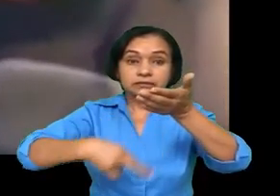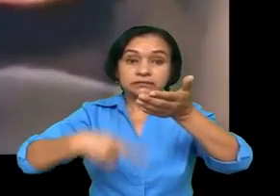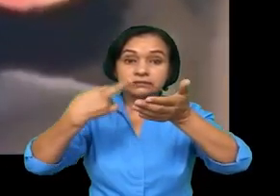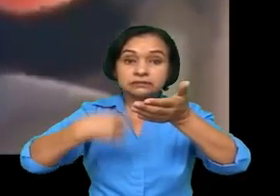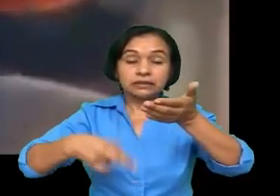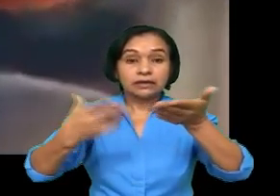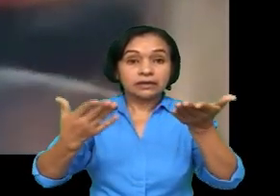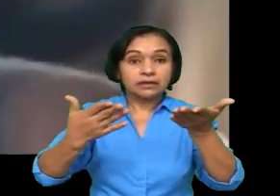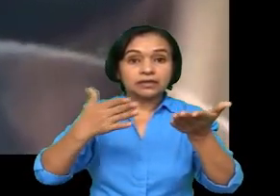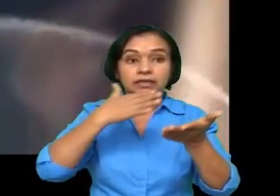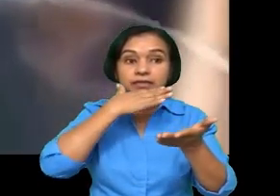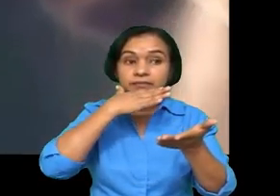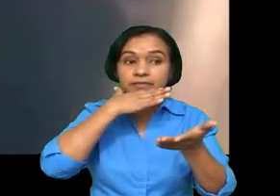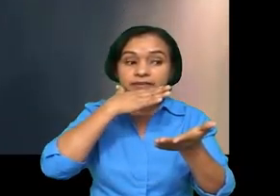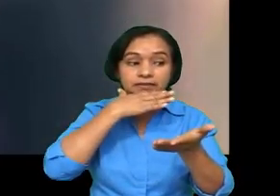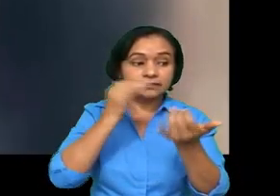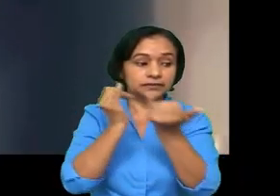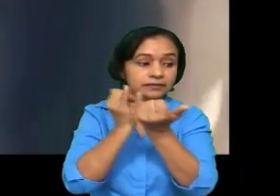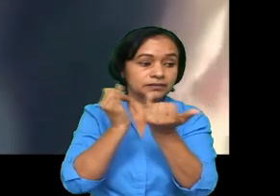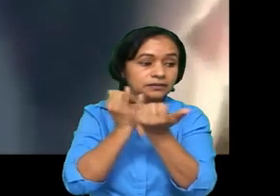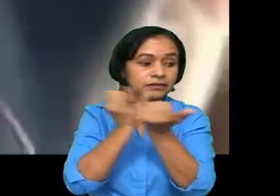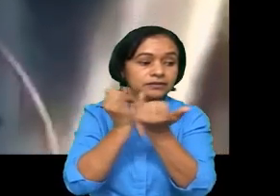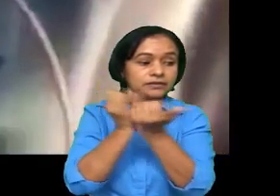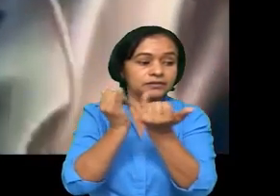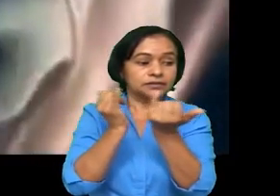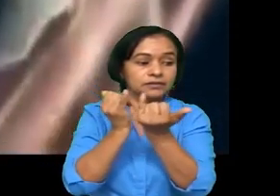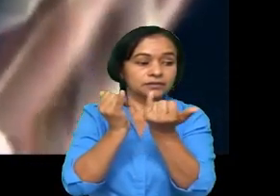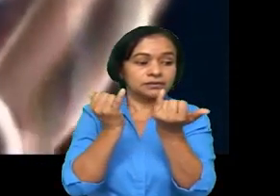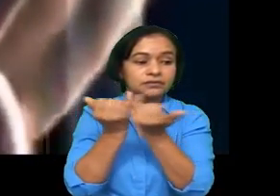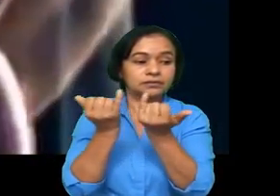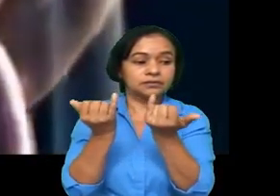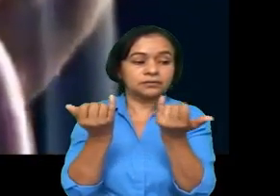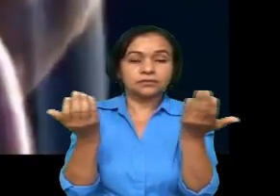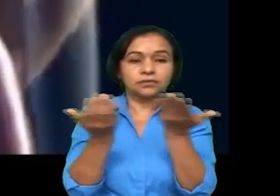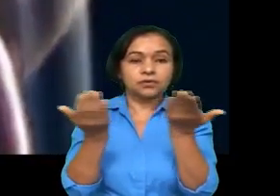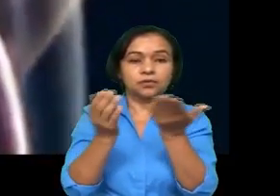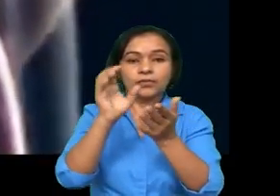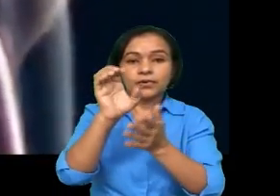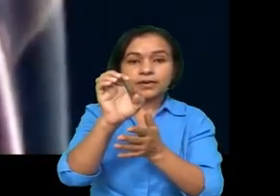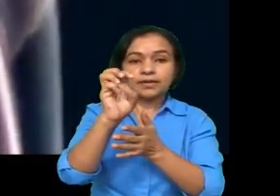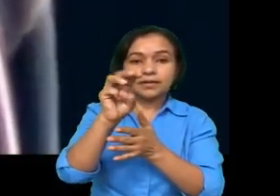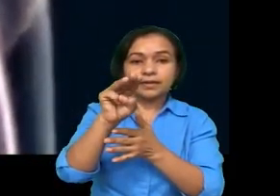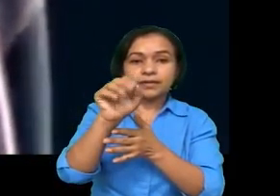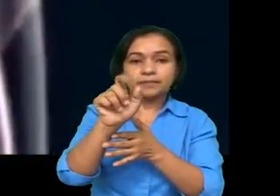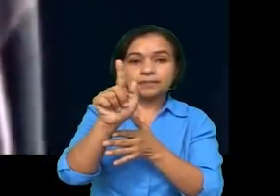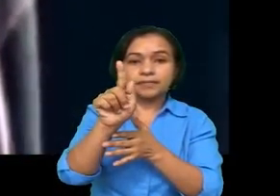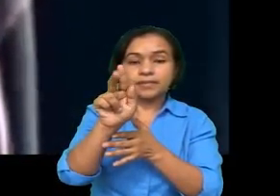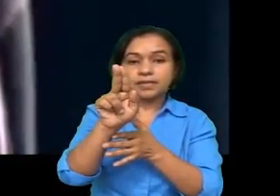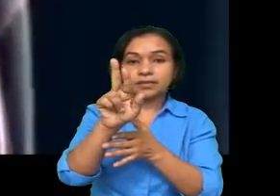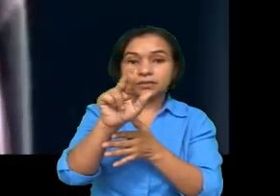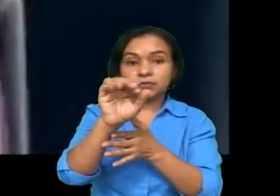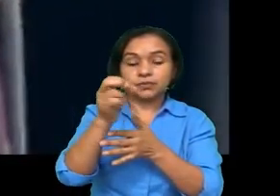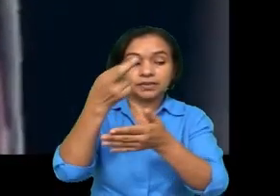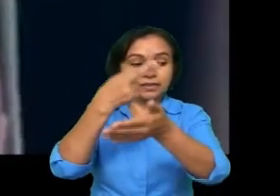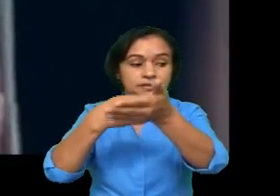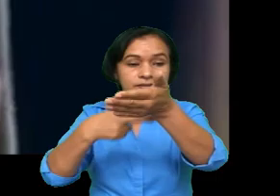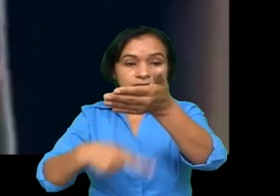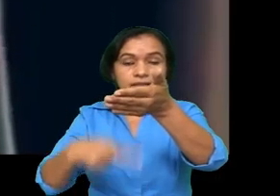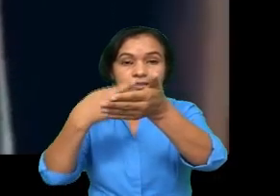ya es un poquito más grave. Así hay que ponerle más atención. Eso se llama hematuria. O sea, hematuria es sangrado en la